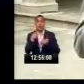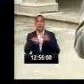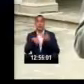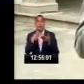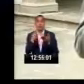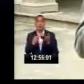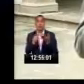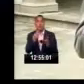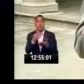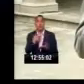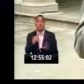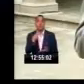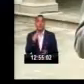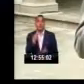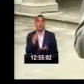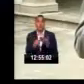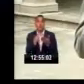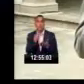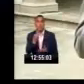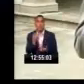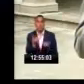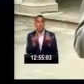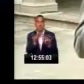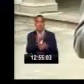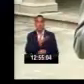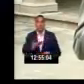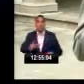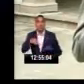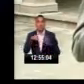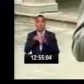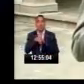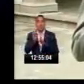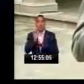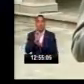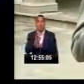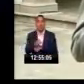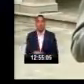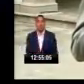negocios y que han resultado afectados. Escuchemos qué es lo que dijo el presidente de Ban Ecuador.